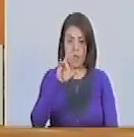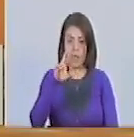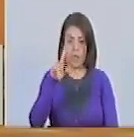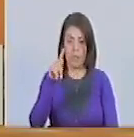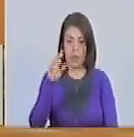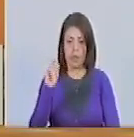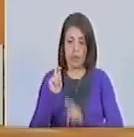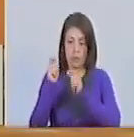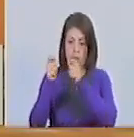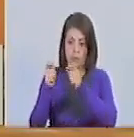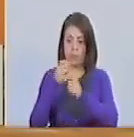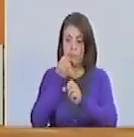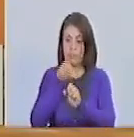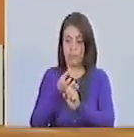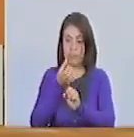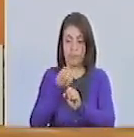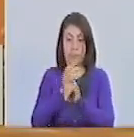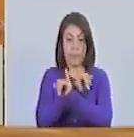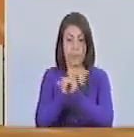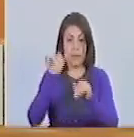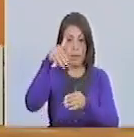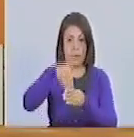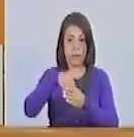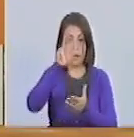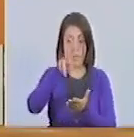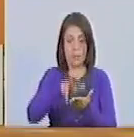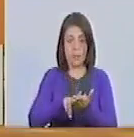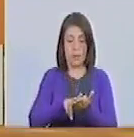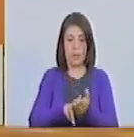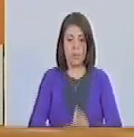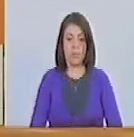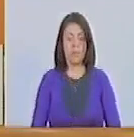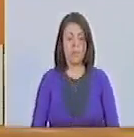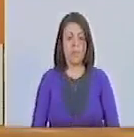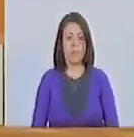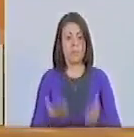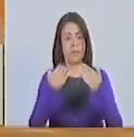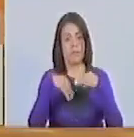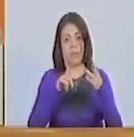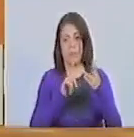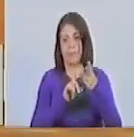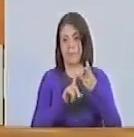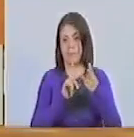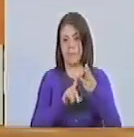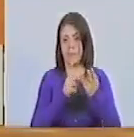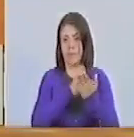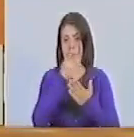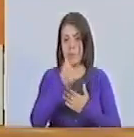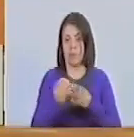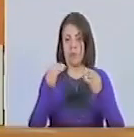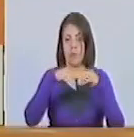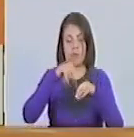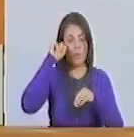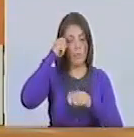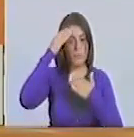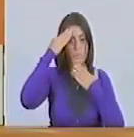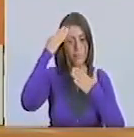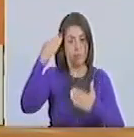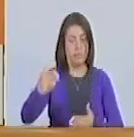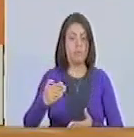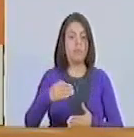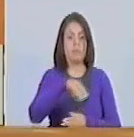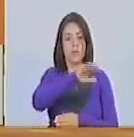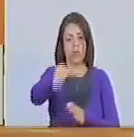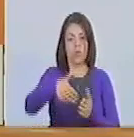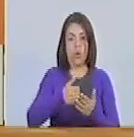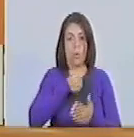Jiménez. Finalizada la intervención y sometido a votación, resultó aprobado. Tercero, proyecto de acuerdo de salutación a las